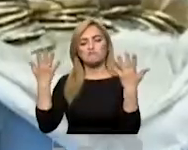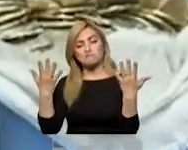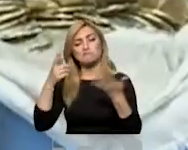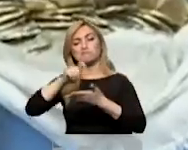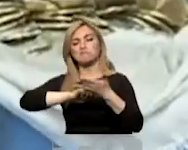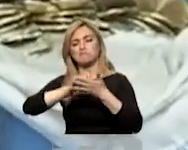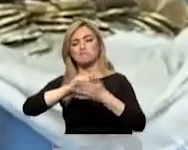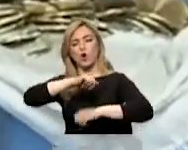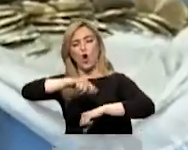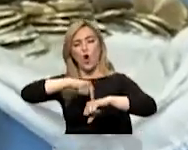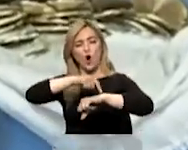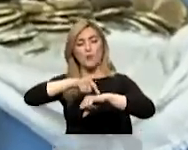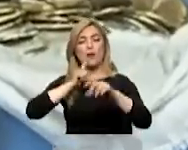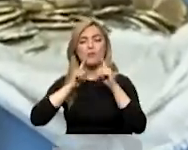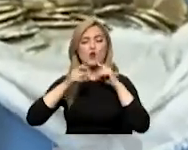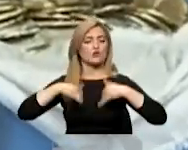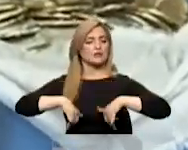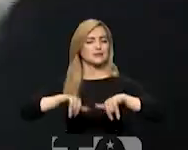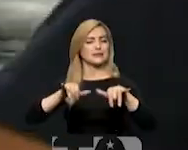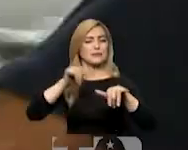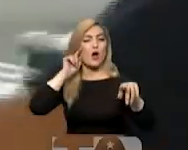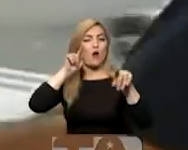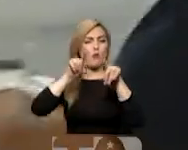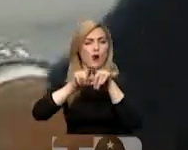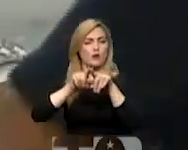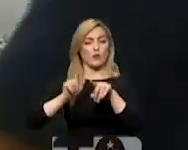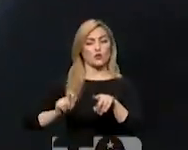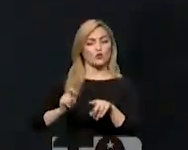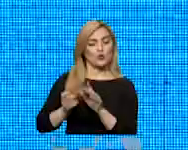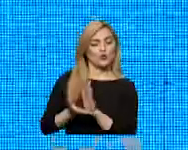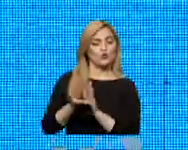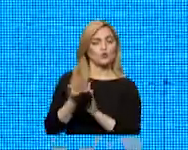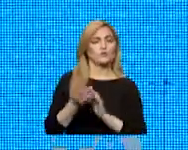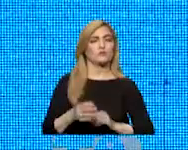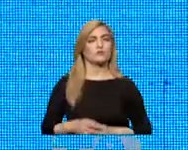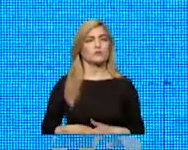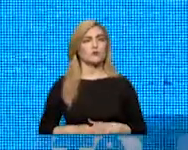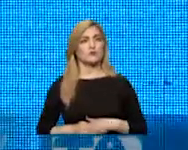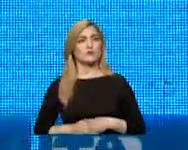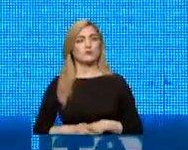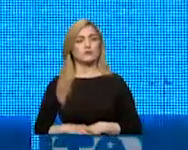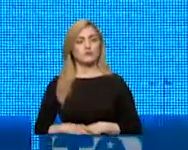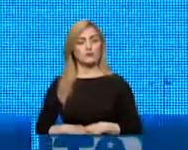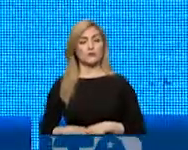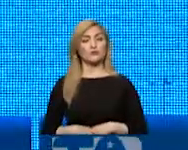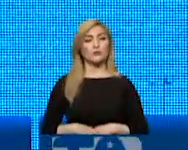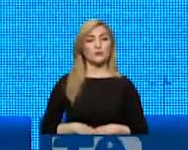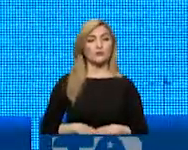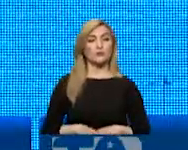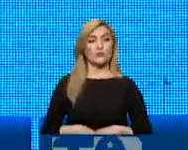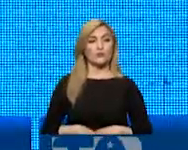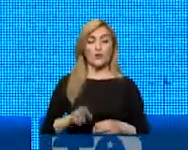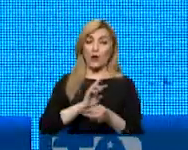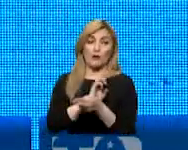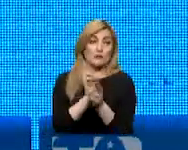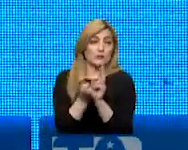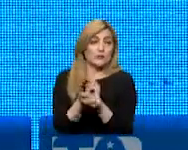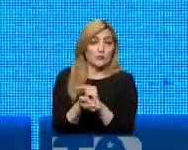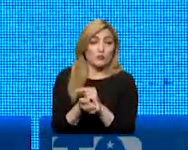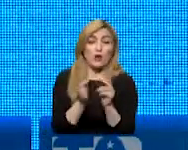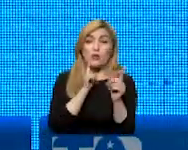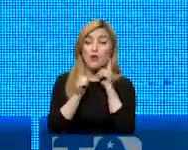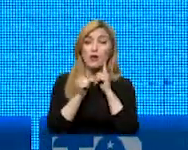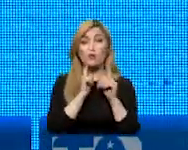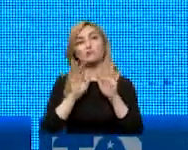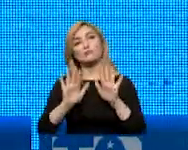pero recalcó que esto no debe implicar la precarización laboral. Mismo se calme, ese momento tendremos ya la reforma más